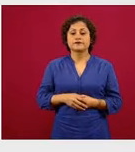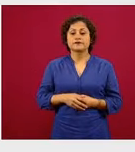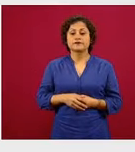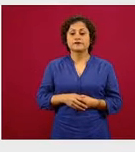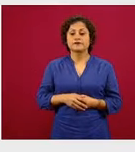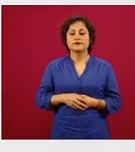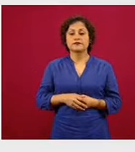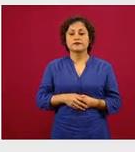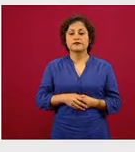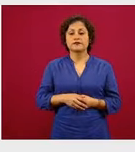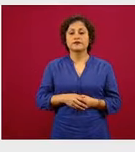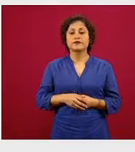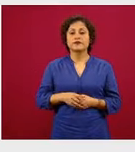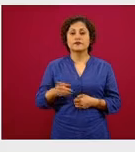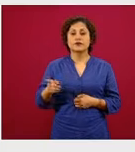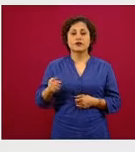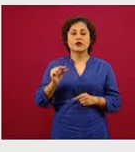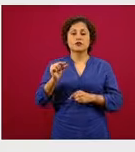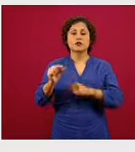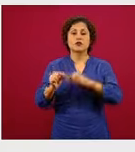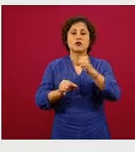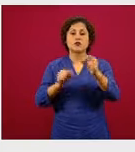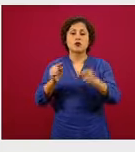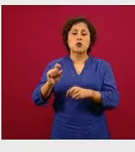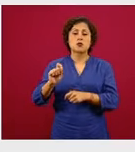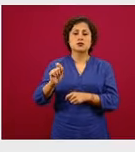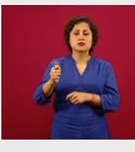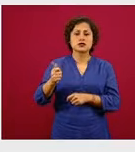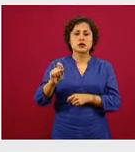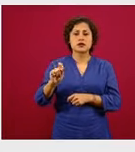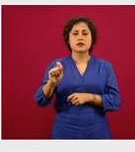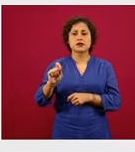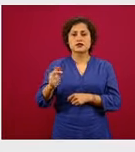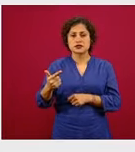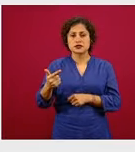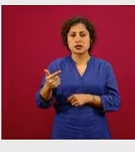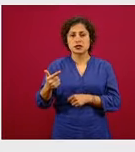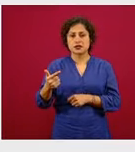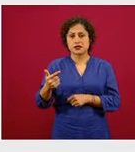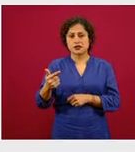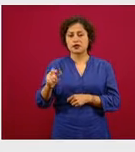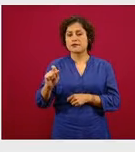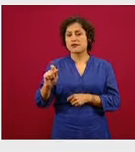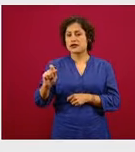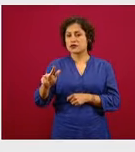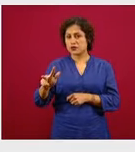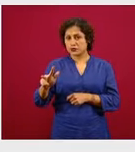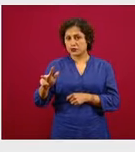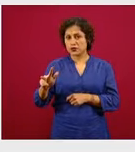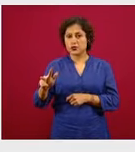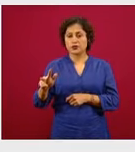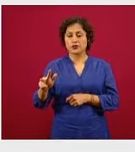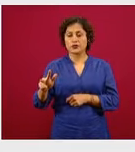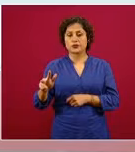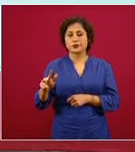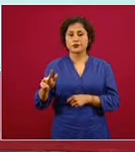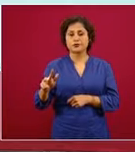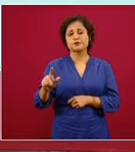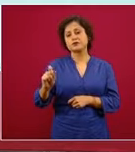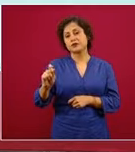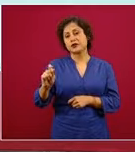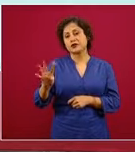la gran mayoría de los municipios de la entidad, 26, 27 en la 28 y finalmente